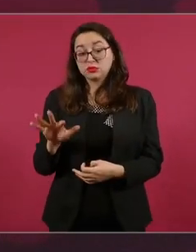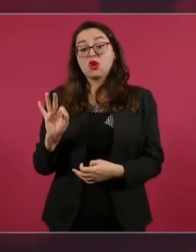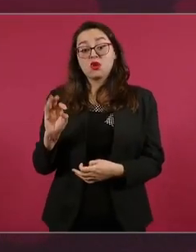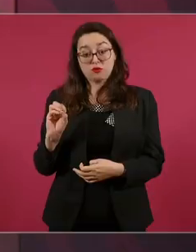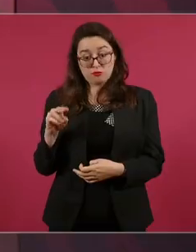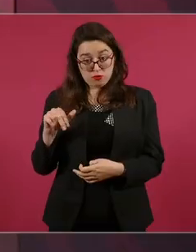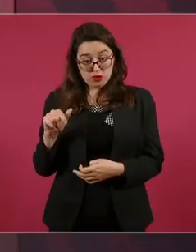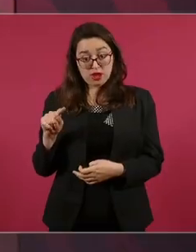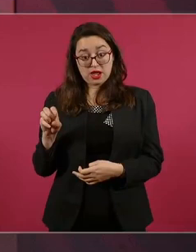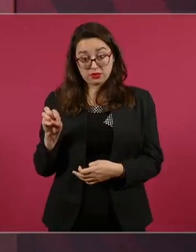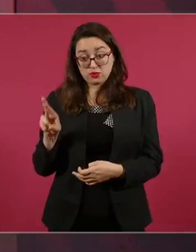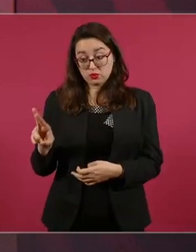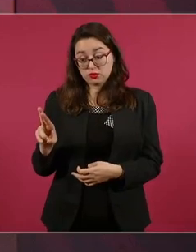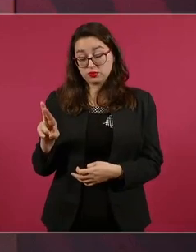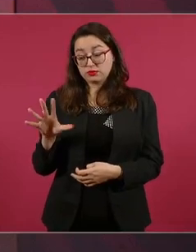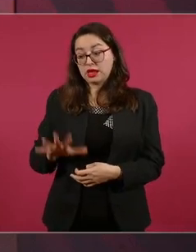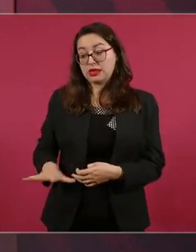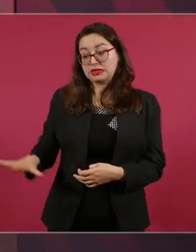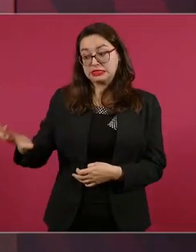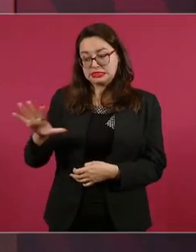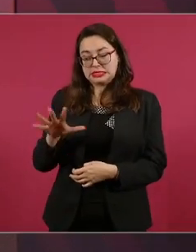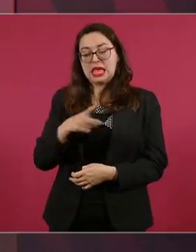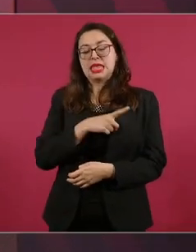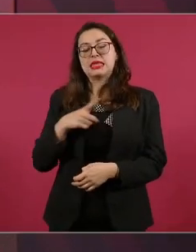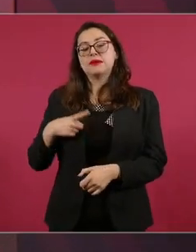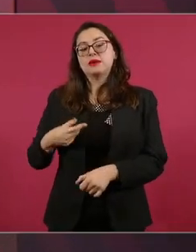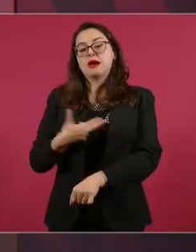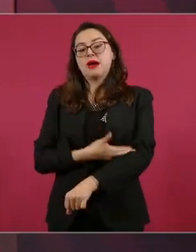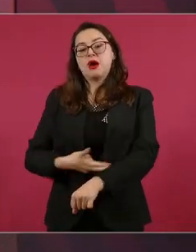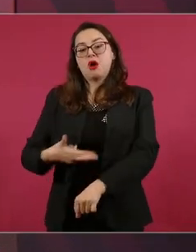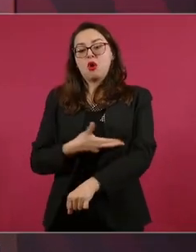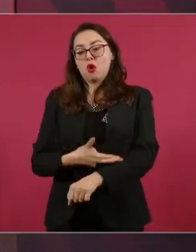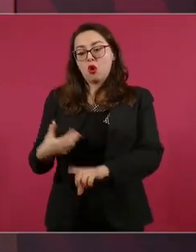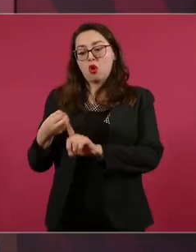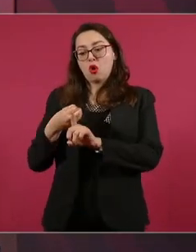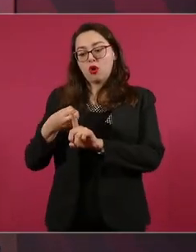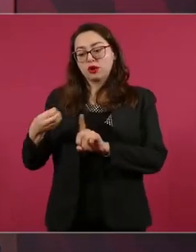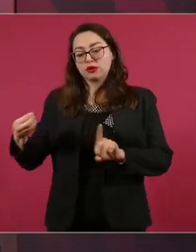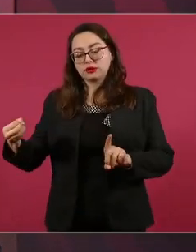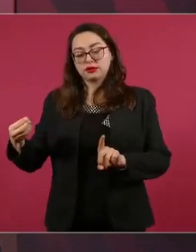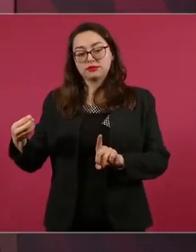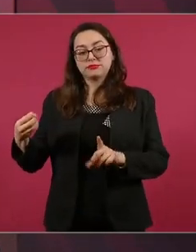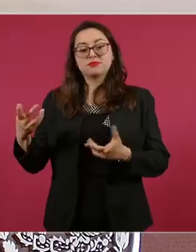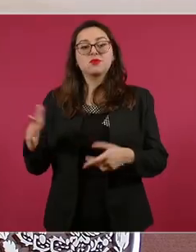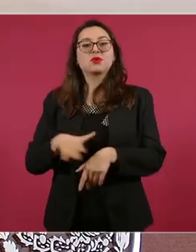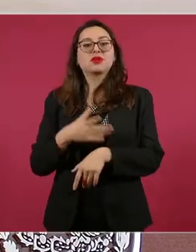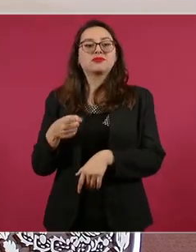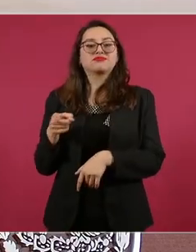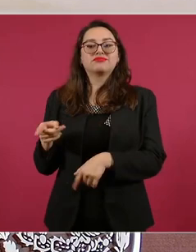una regularización para que la gente tenga, los que ya